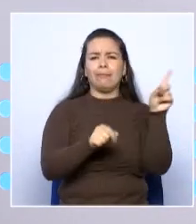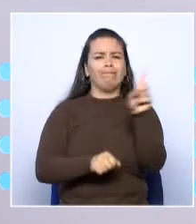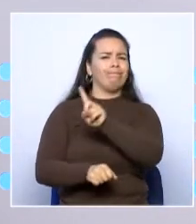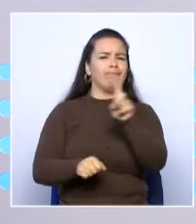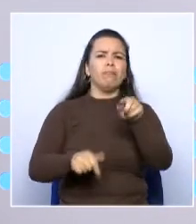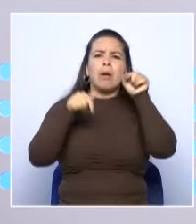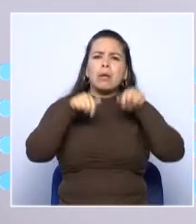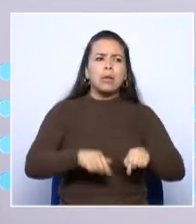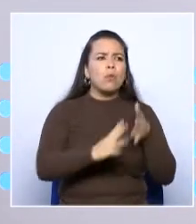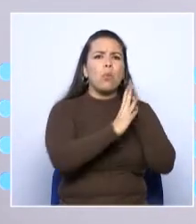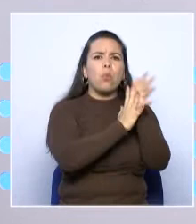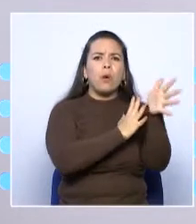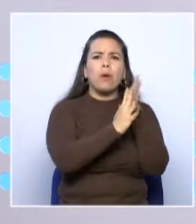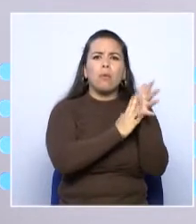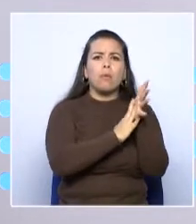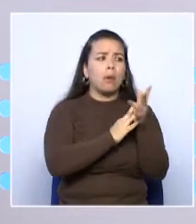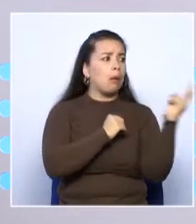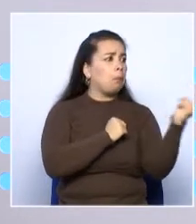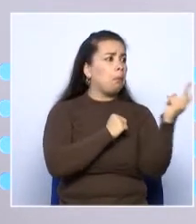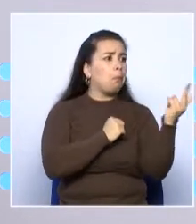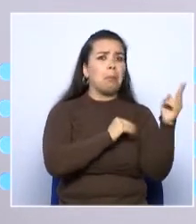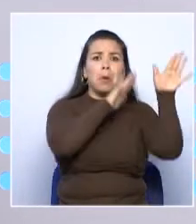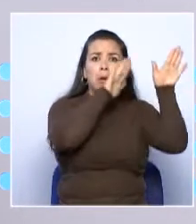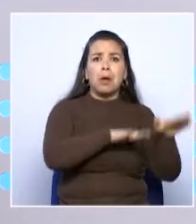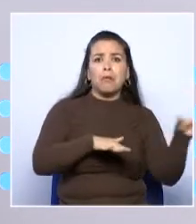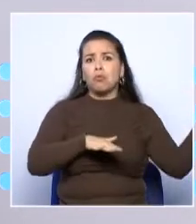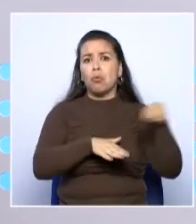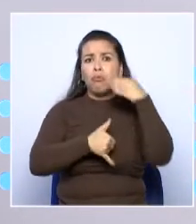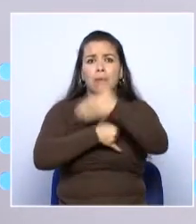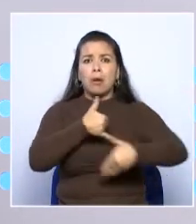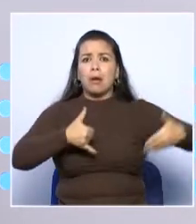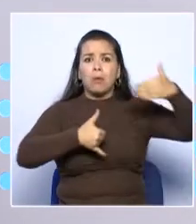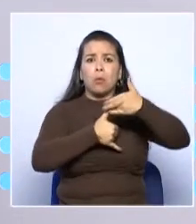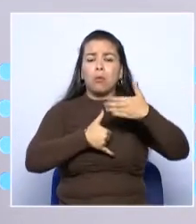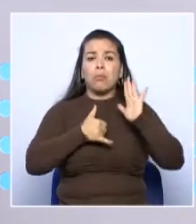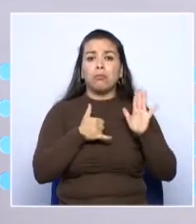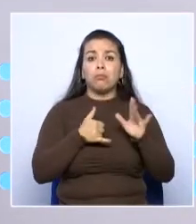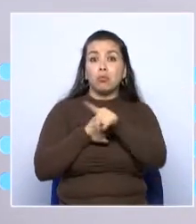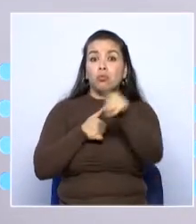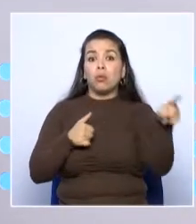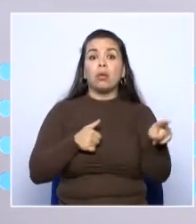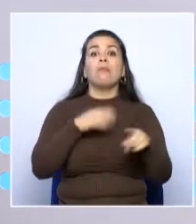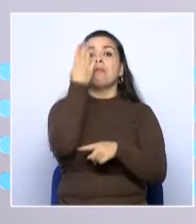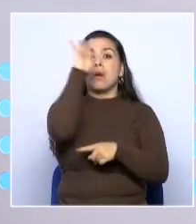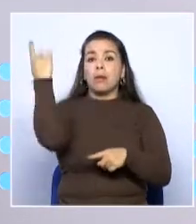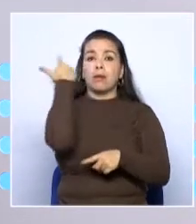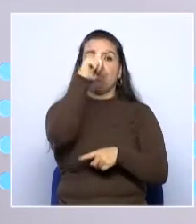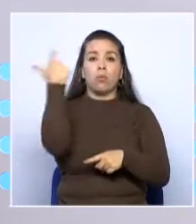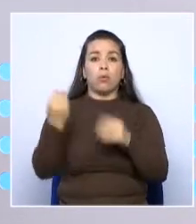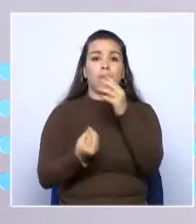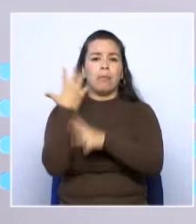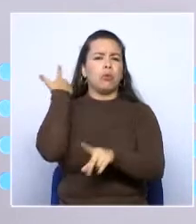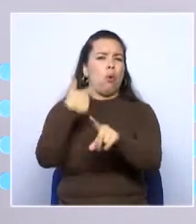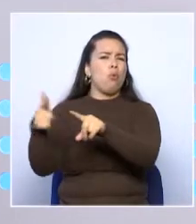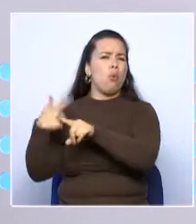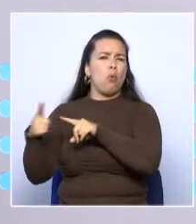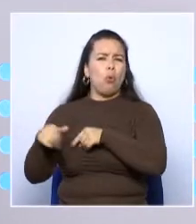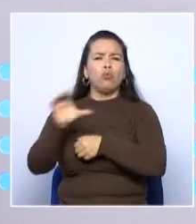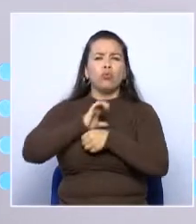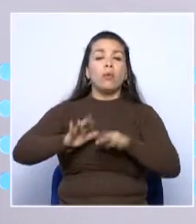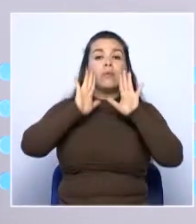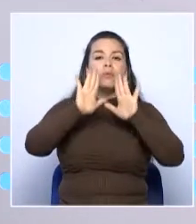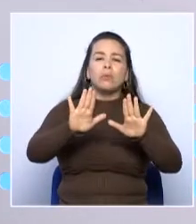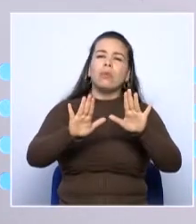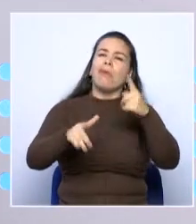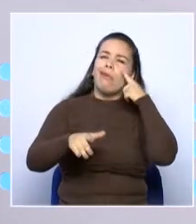estamos contando, ellos están hablando en representación de todos los radiólogos en Colombia. Ustedes verán en Barranquilla, en Cúcuta, en Pasto, en sus ciudades, pero